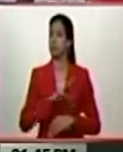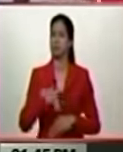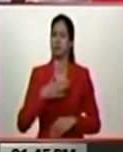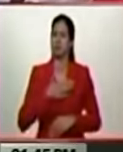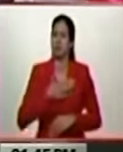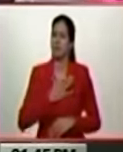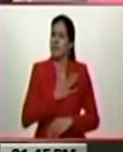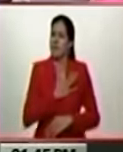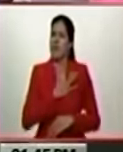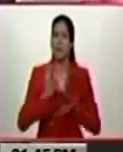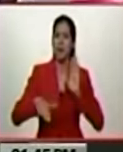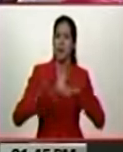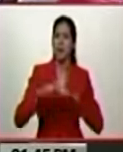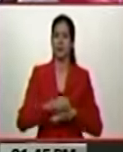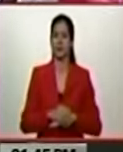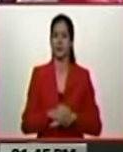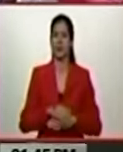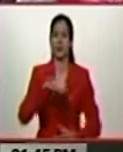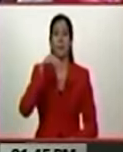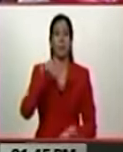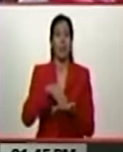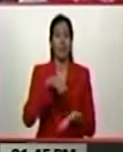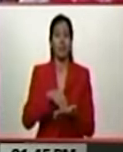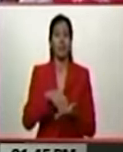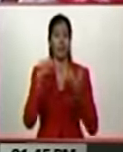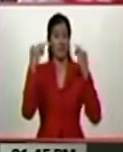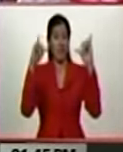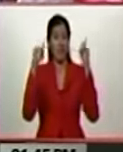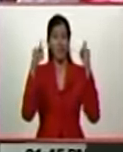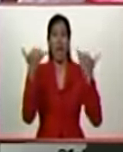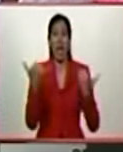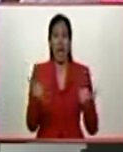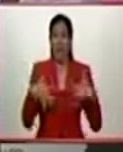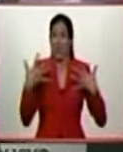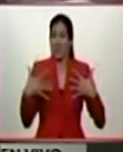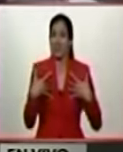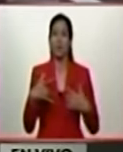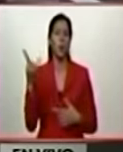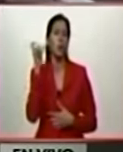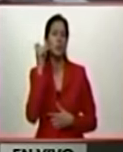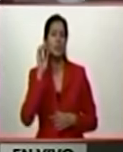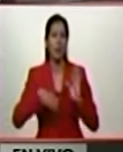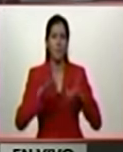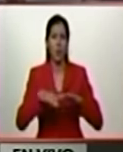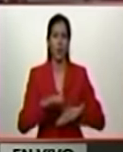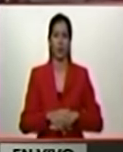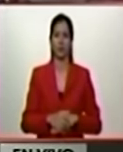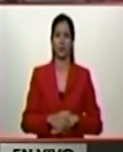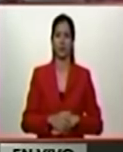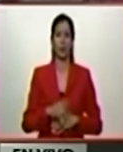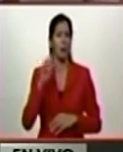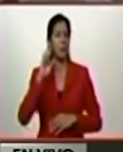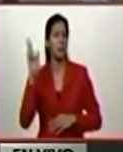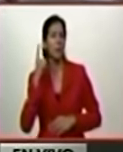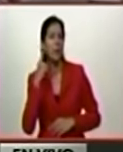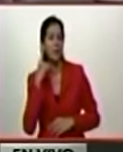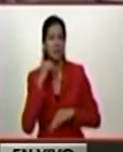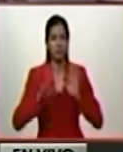Nuestro amado Barlovento está de fiesta. Que suenen los tambores, que suene la